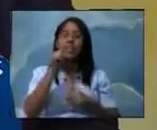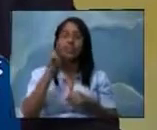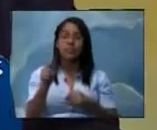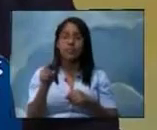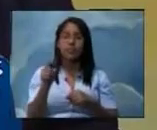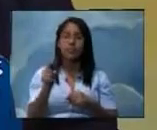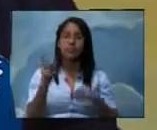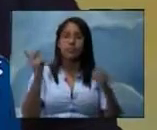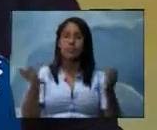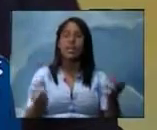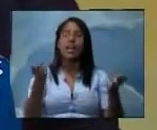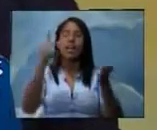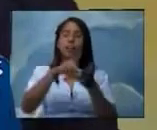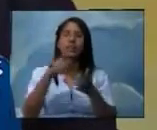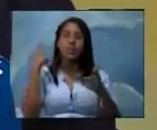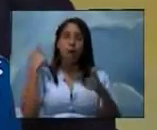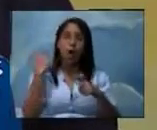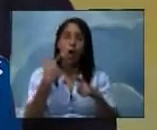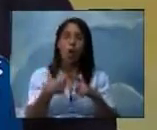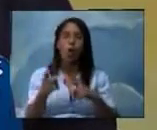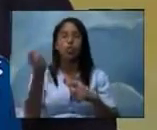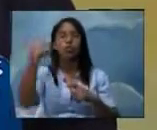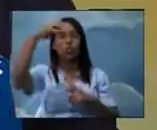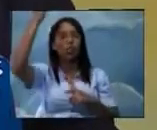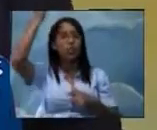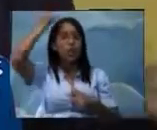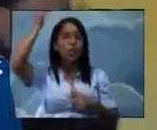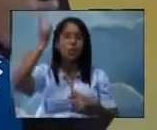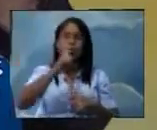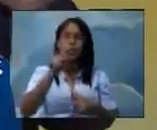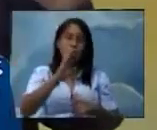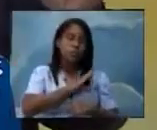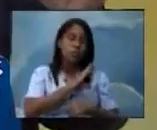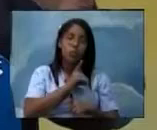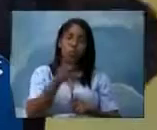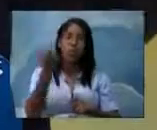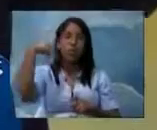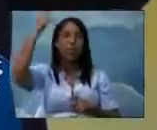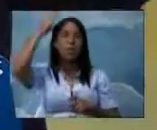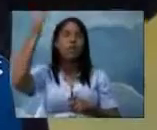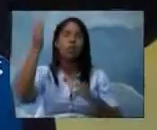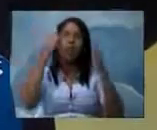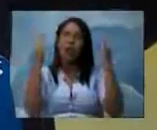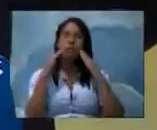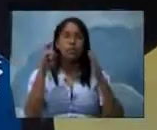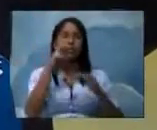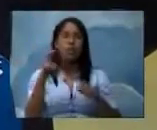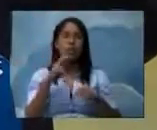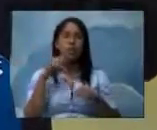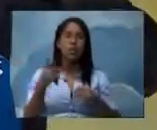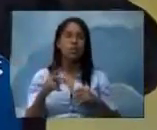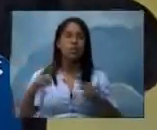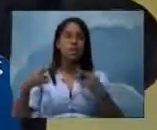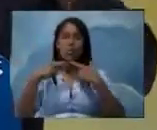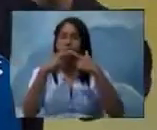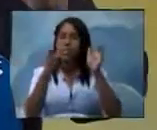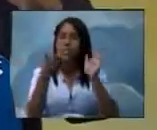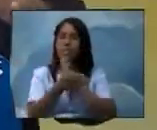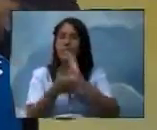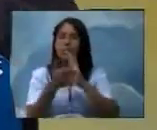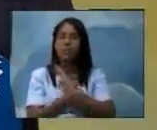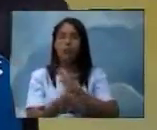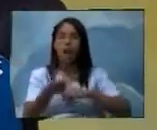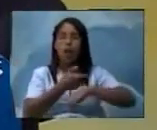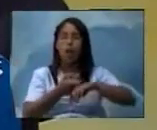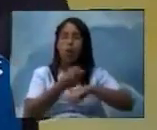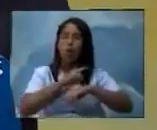ti se levantará otro reino, no tu reino cabeza de oro, esa cabeza de oro que representa